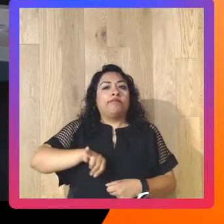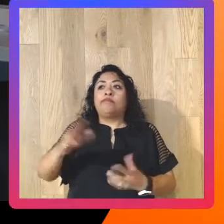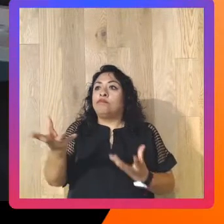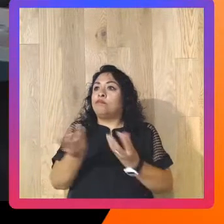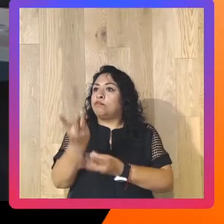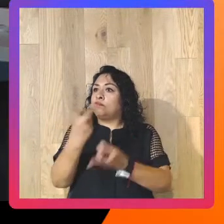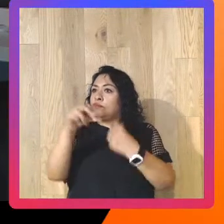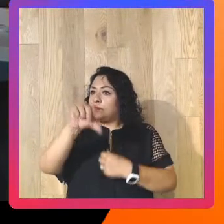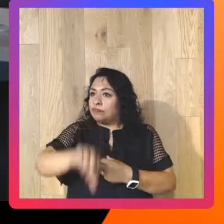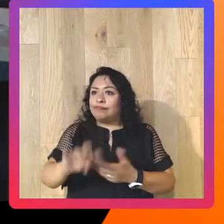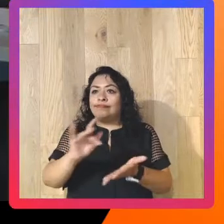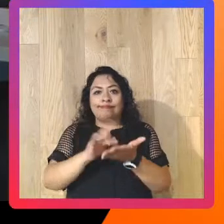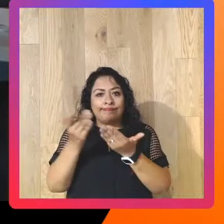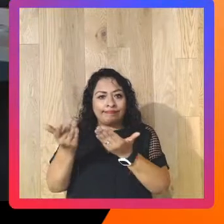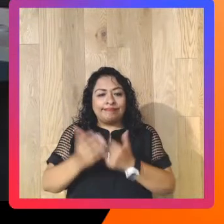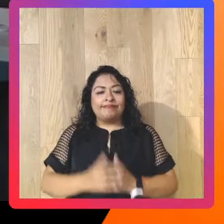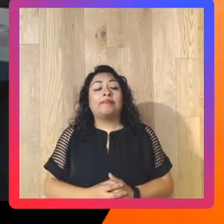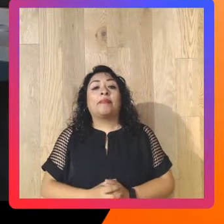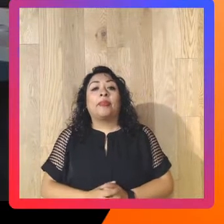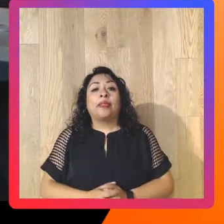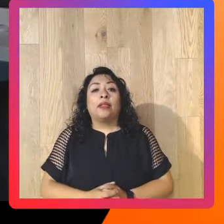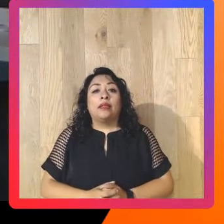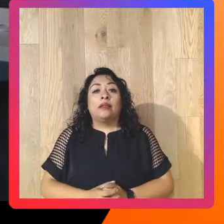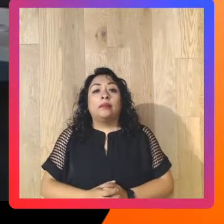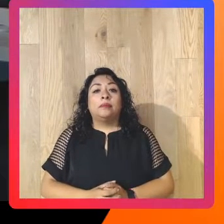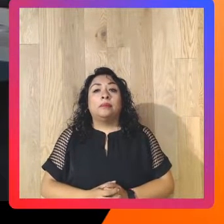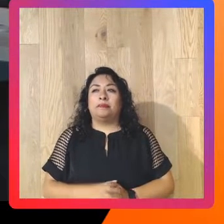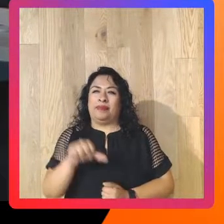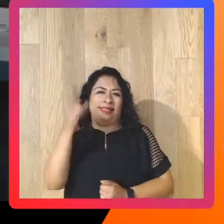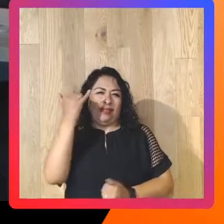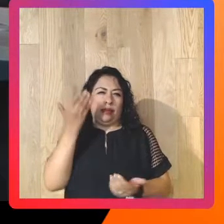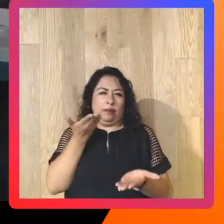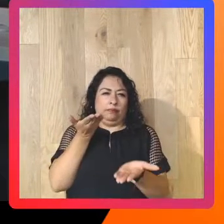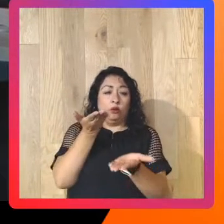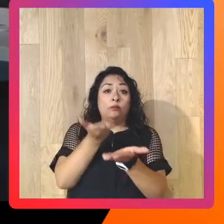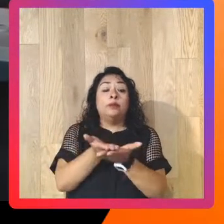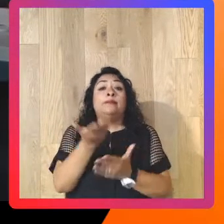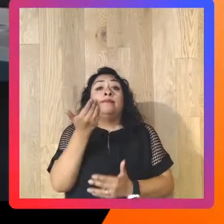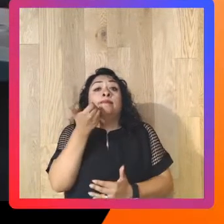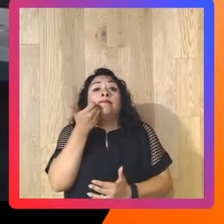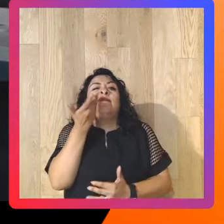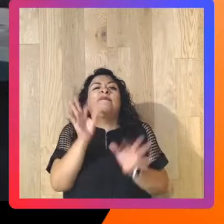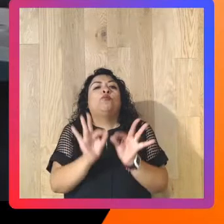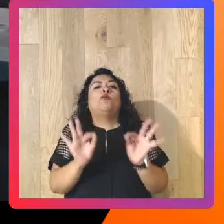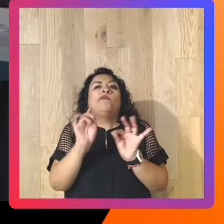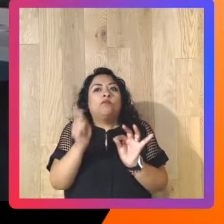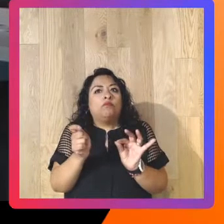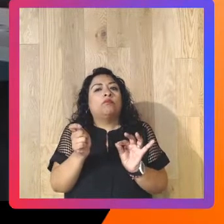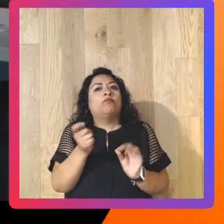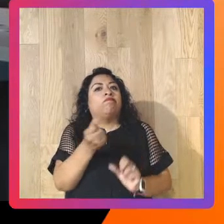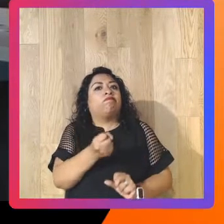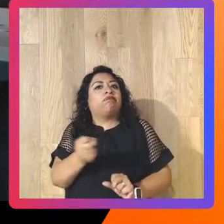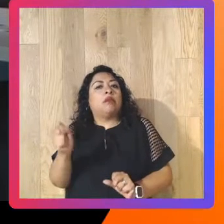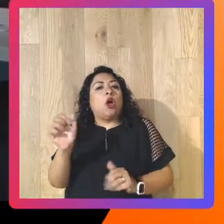acompañan hoy. Muchas gracias. A través de esta iniciativa, buscamos destacar el potencial